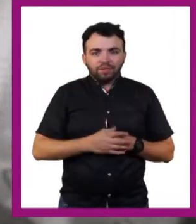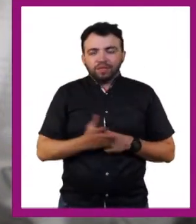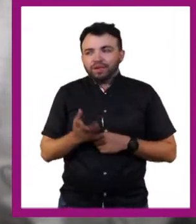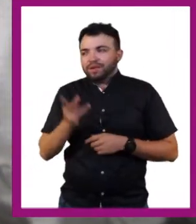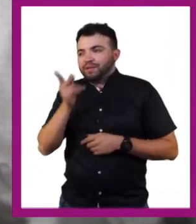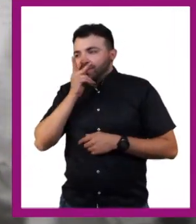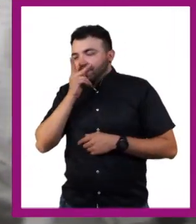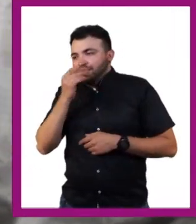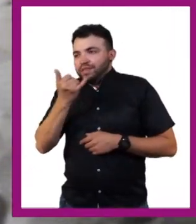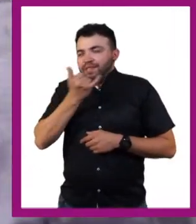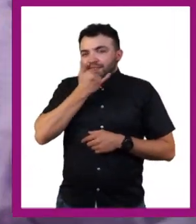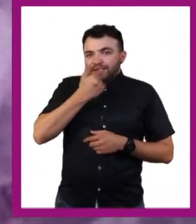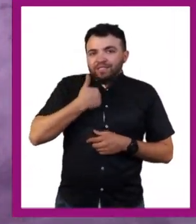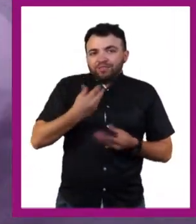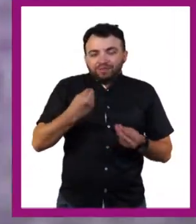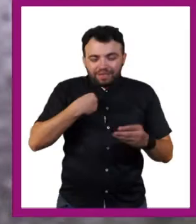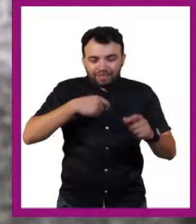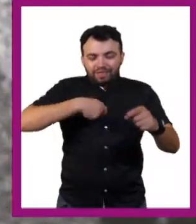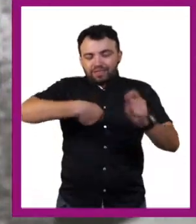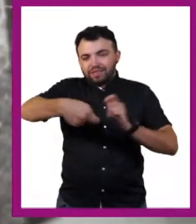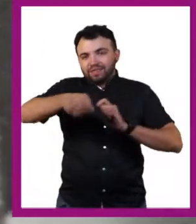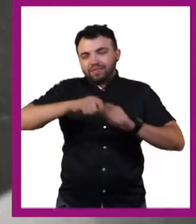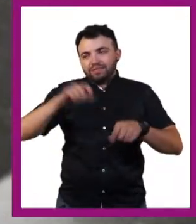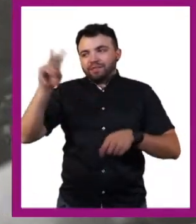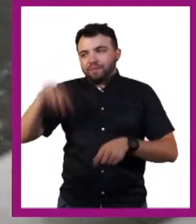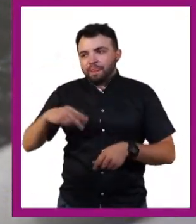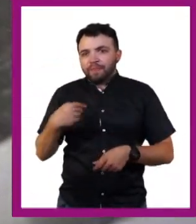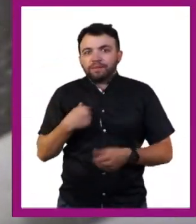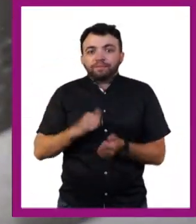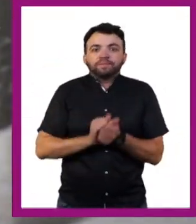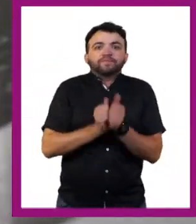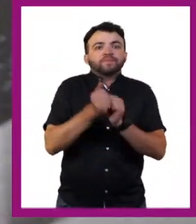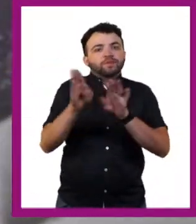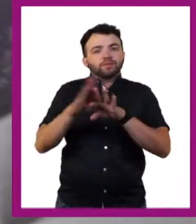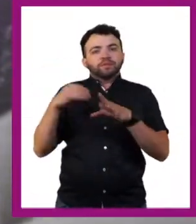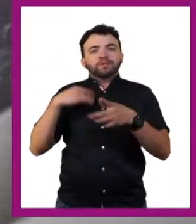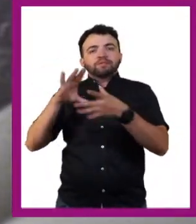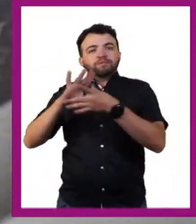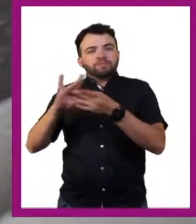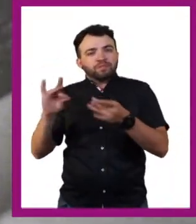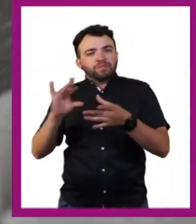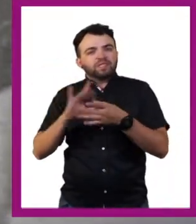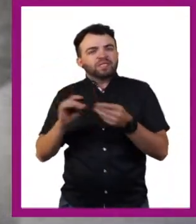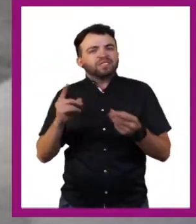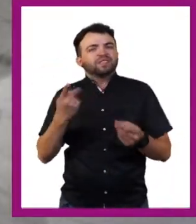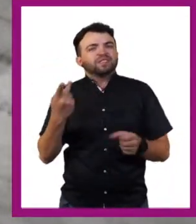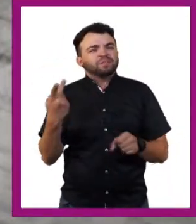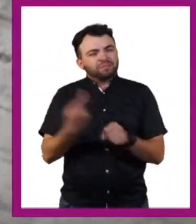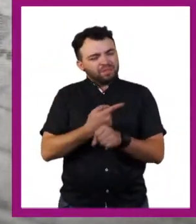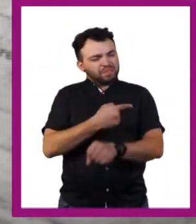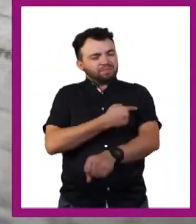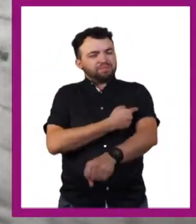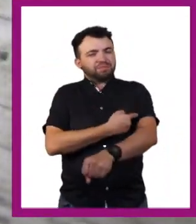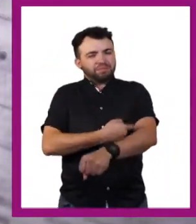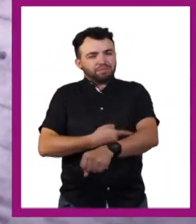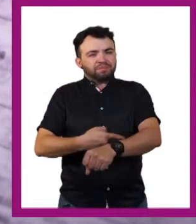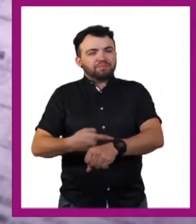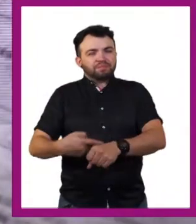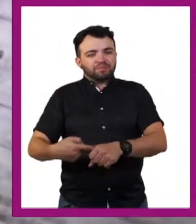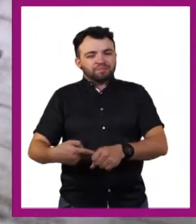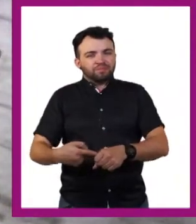muchos documentos y todo, bla, bla, y le empecé como que a explicar de qué se trataba, ¿no? De qué iba todo este asunto.